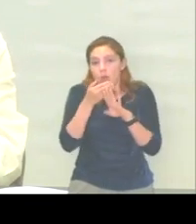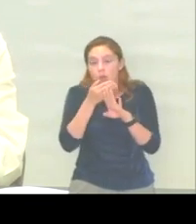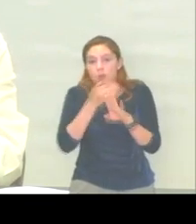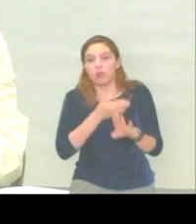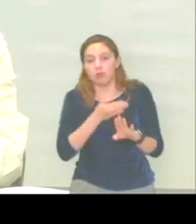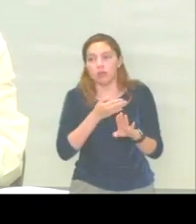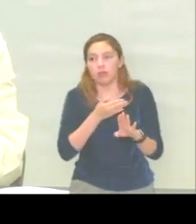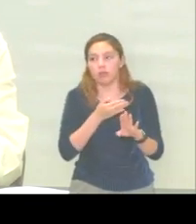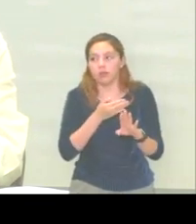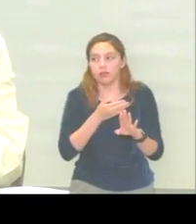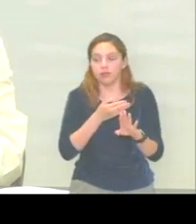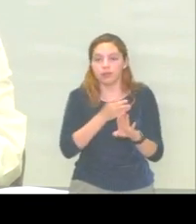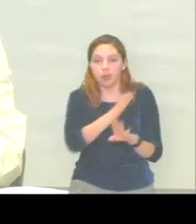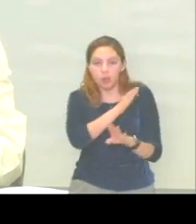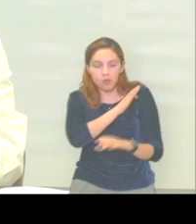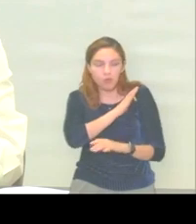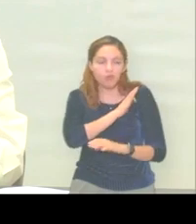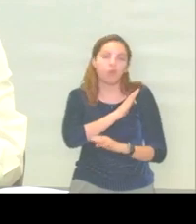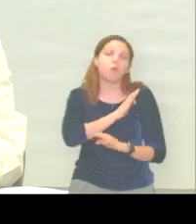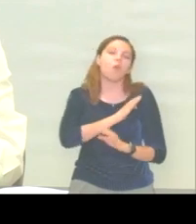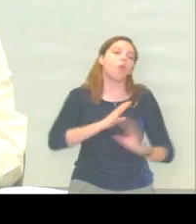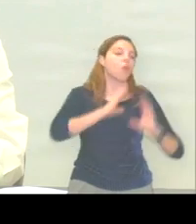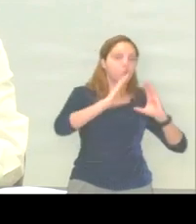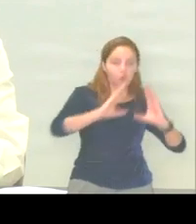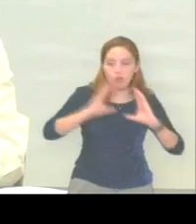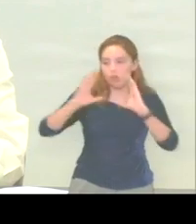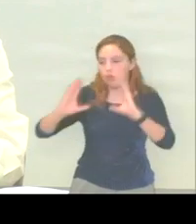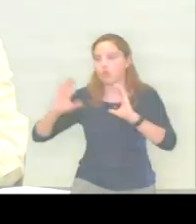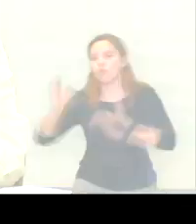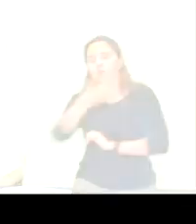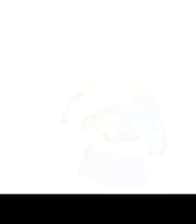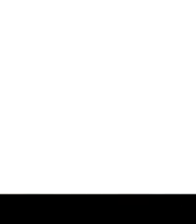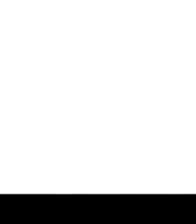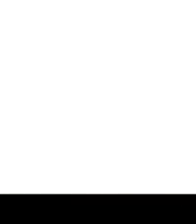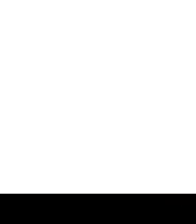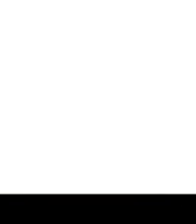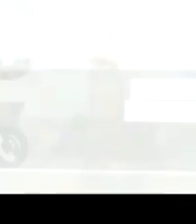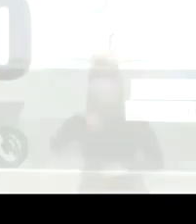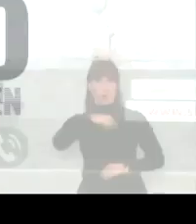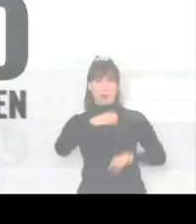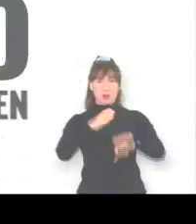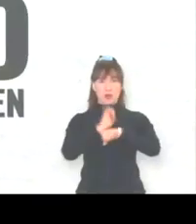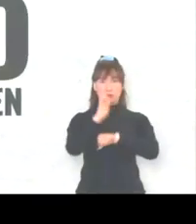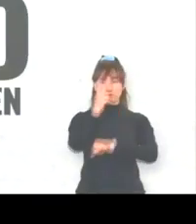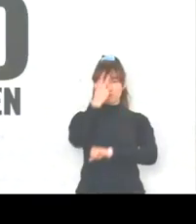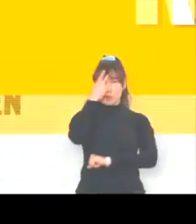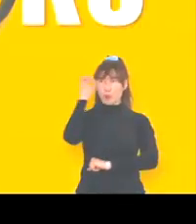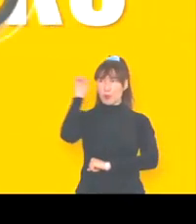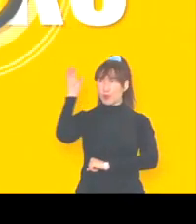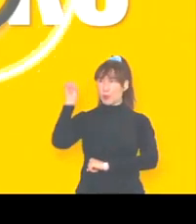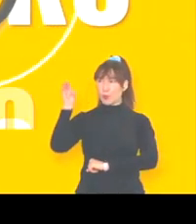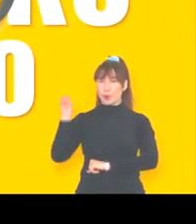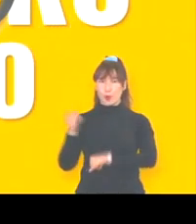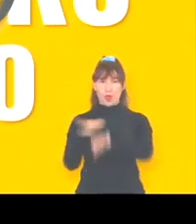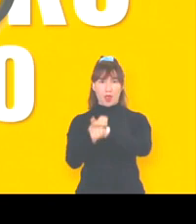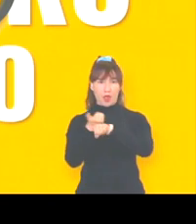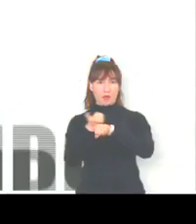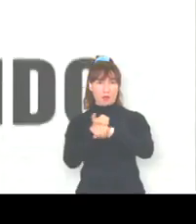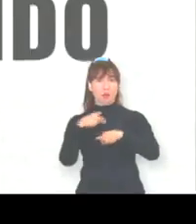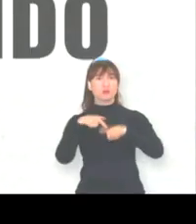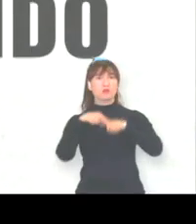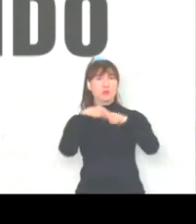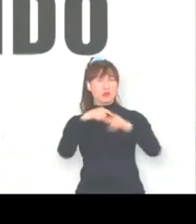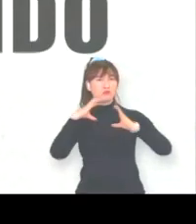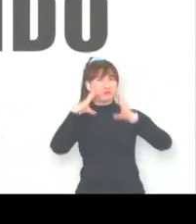medida de lo posible para poderse autocuidar cada uno de todos nosotros. Nuestro estado se encuentra en semáforo